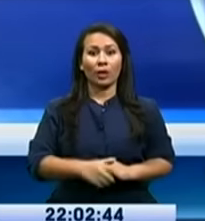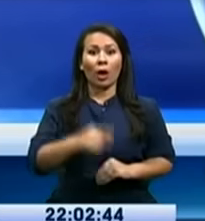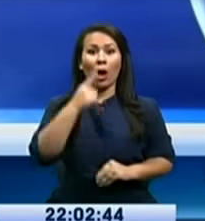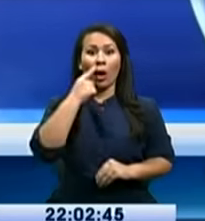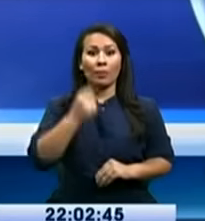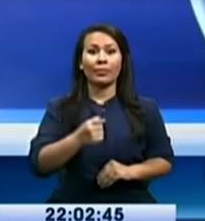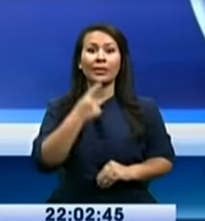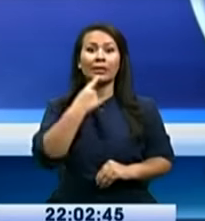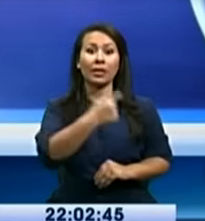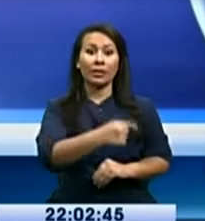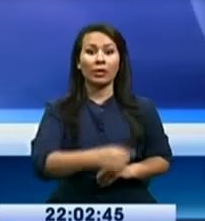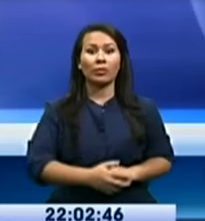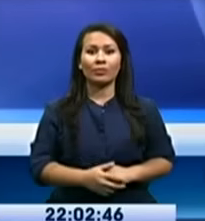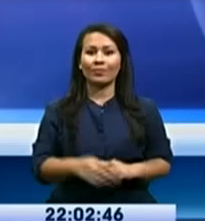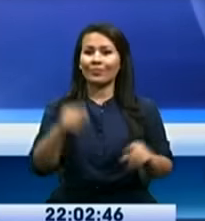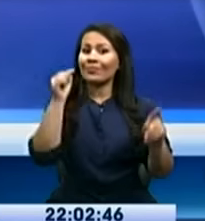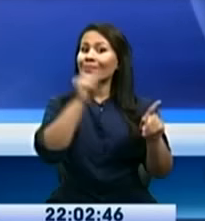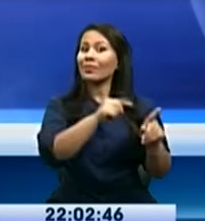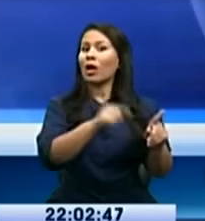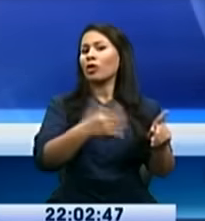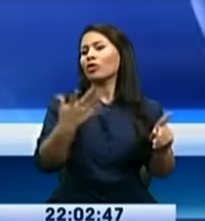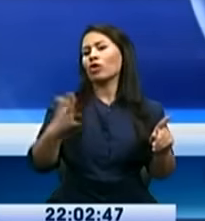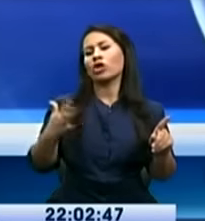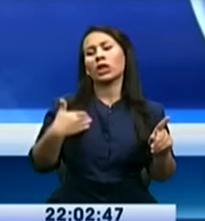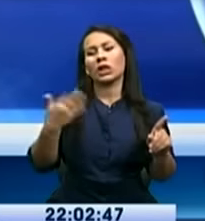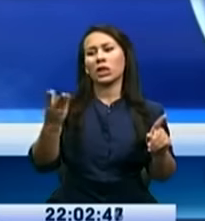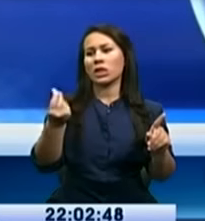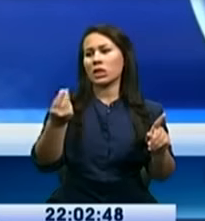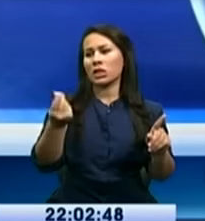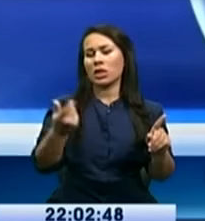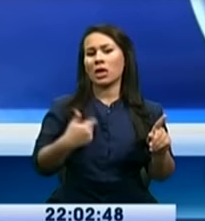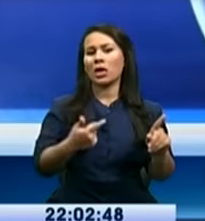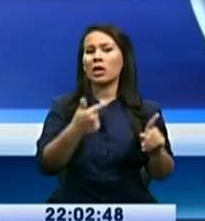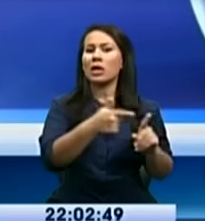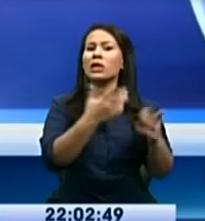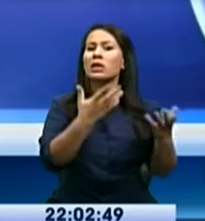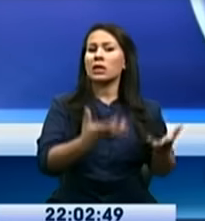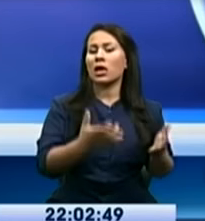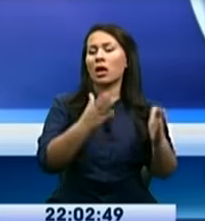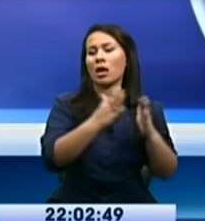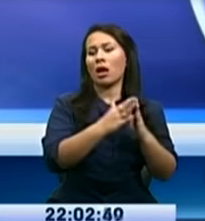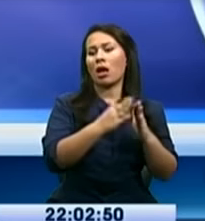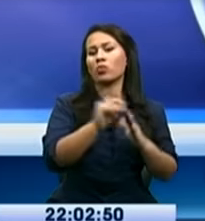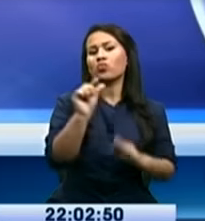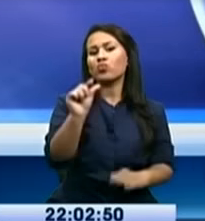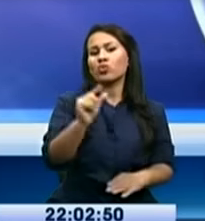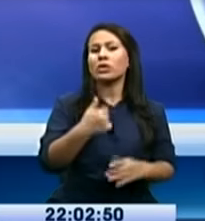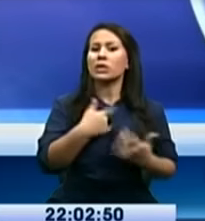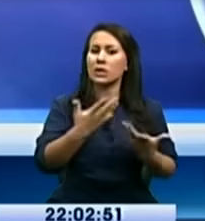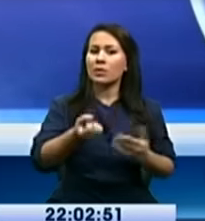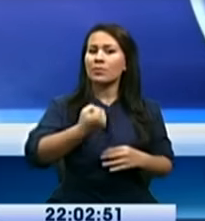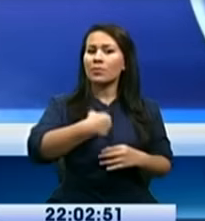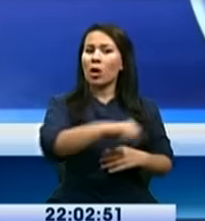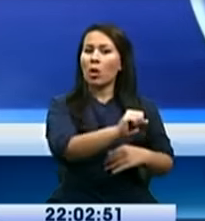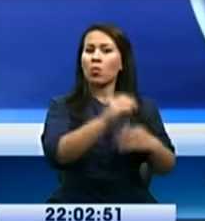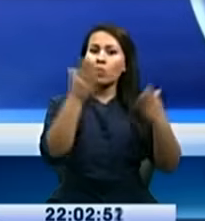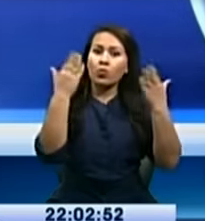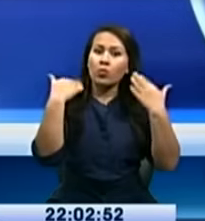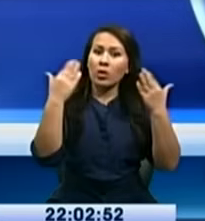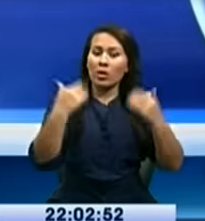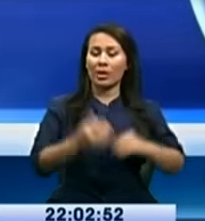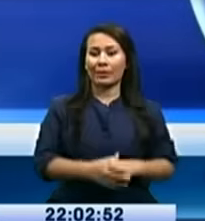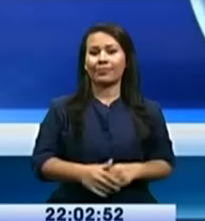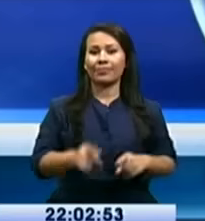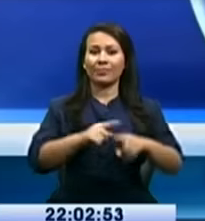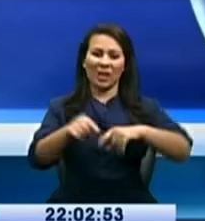a Ponce Mina que ellas no tenían dinero y que estaban ya regresando a su país, que querían viajar a Guayaquil. Pero